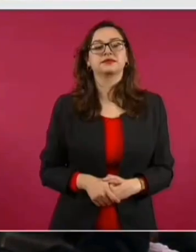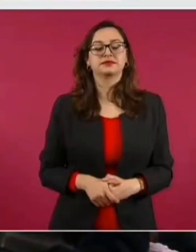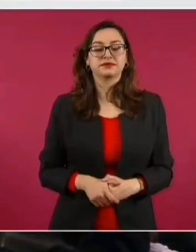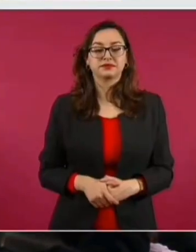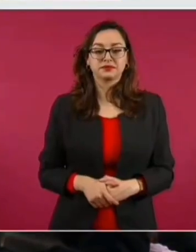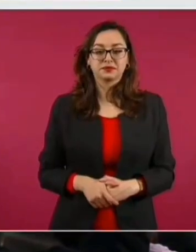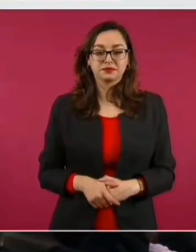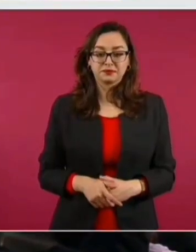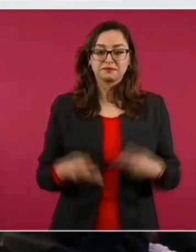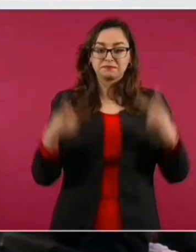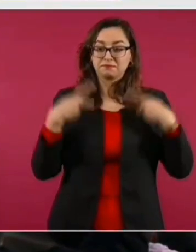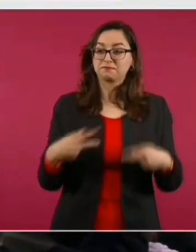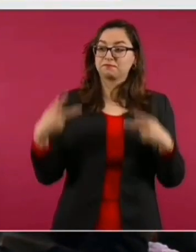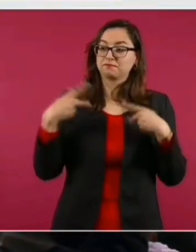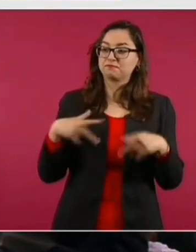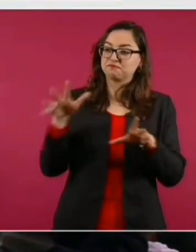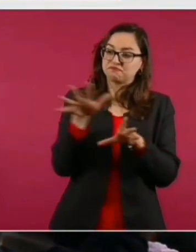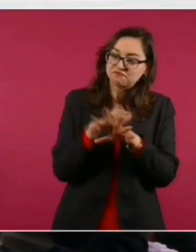de aceptación,